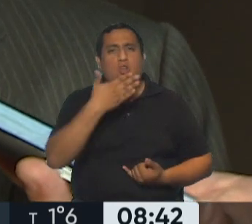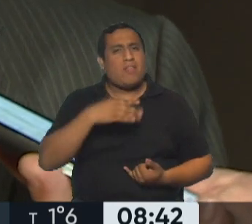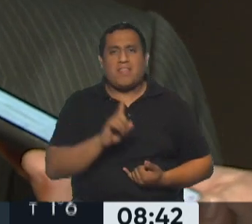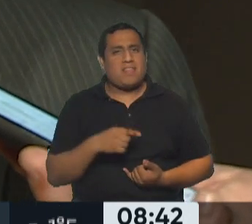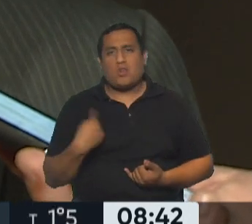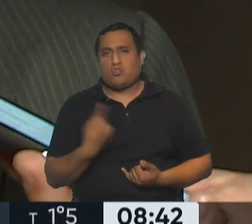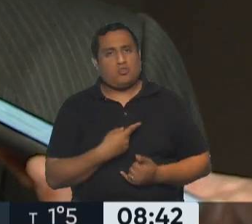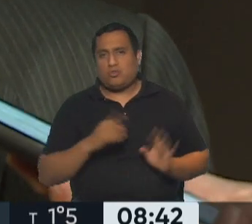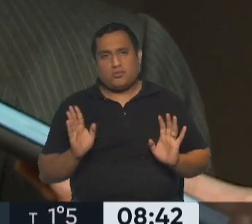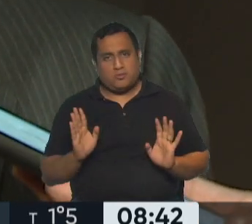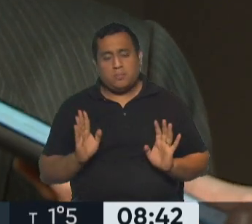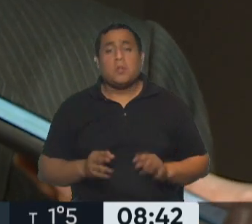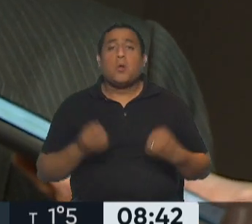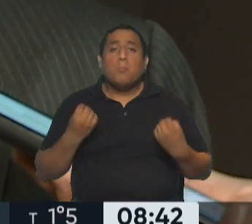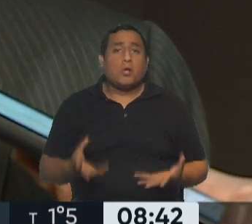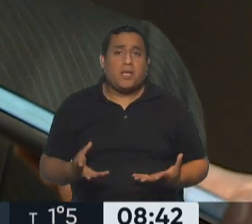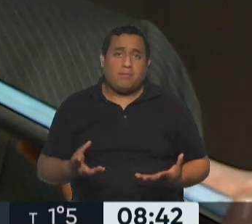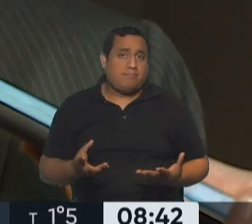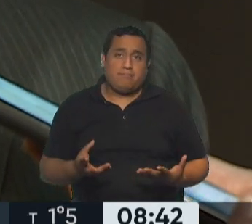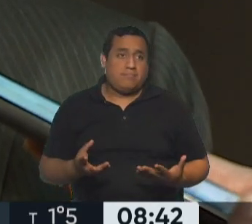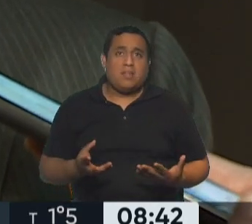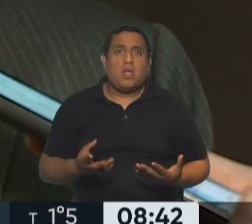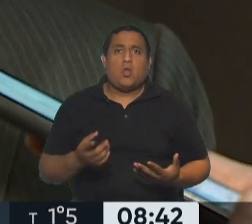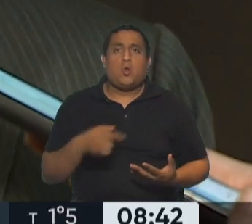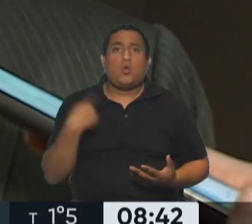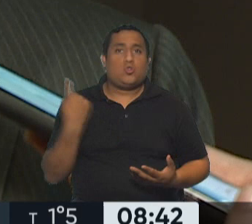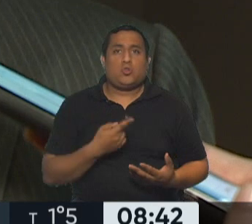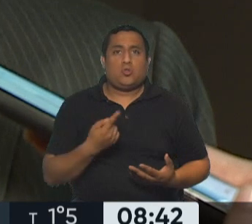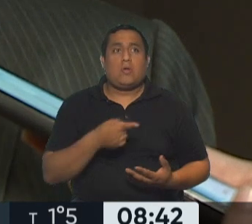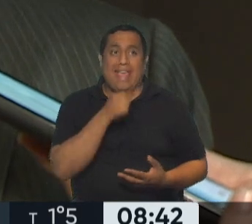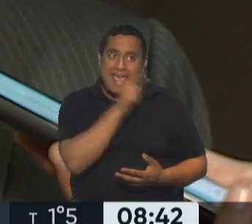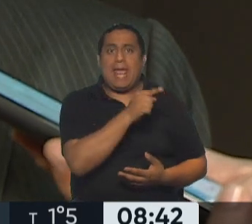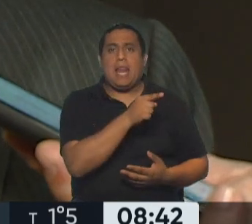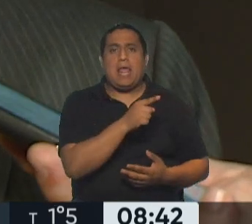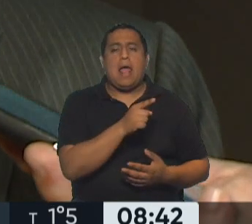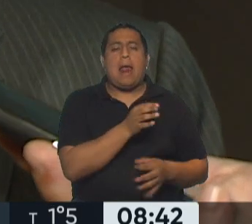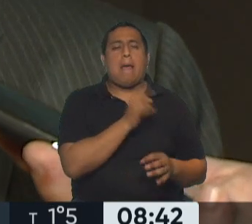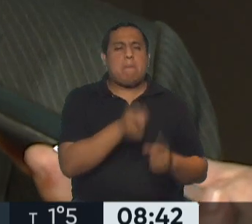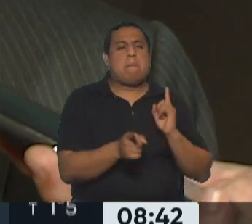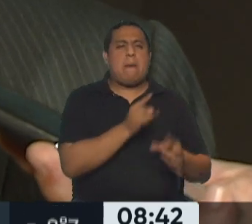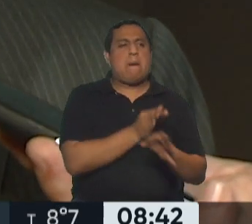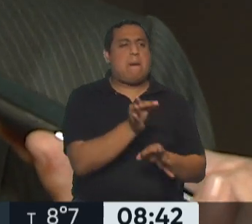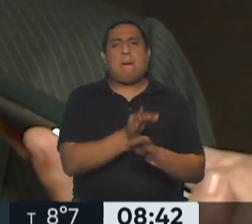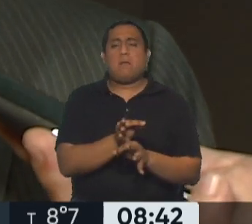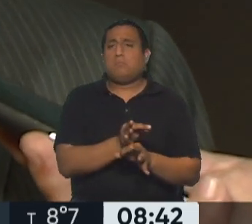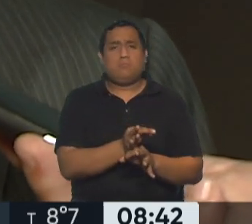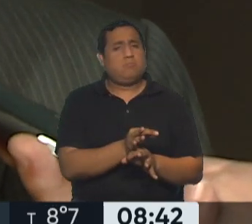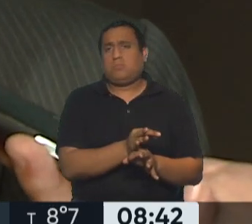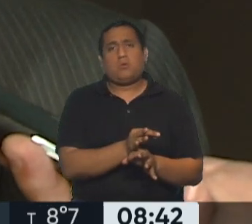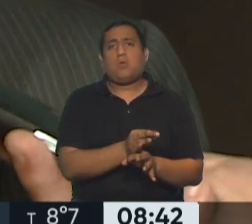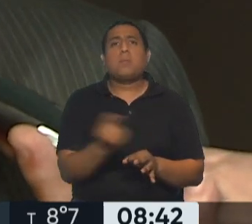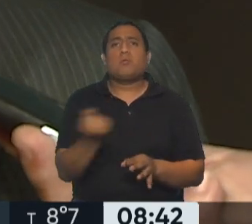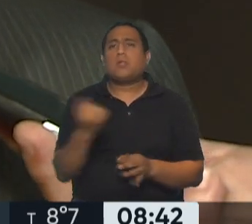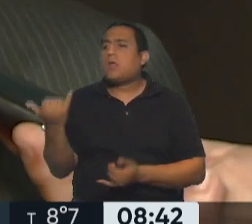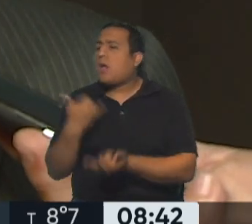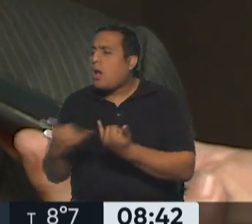entiende, porque lo contrario al adoctrinamiento que él promueve es la pluralidad de voces. Todas las